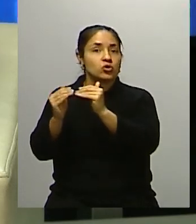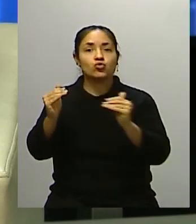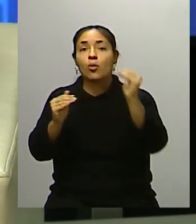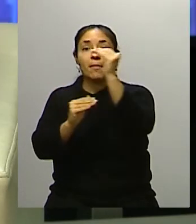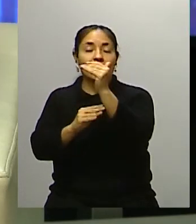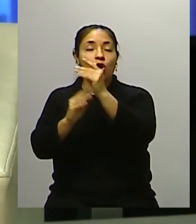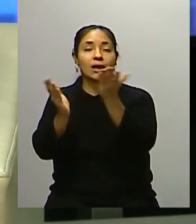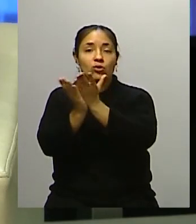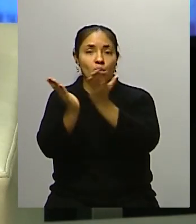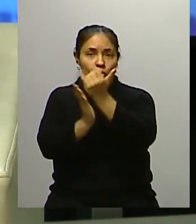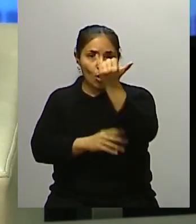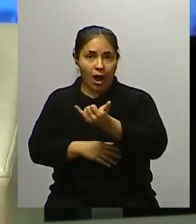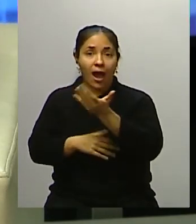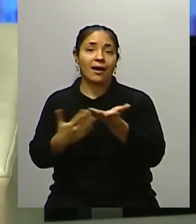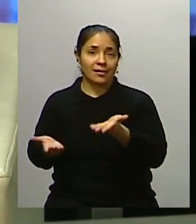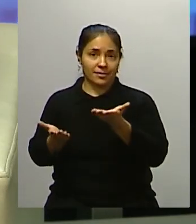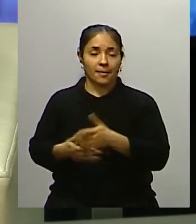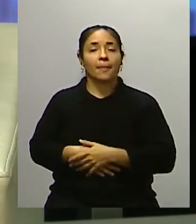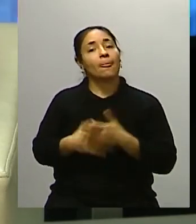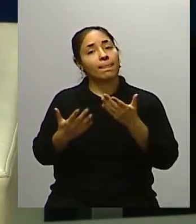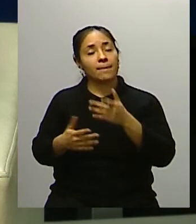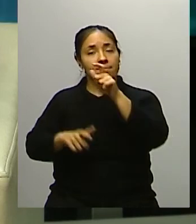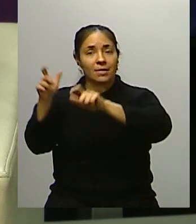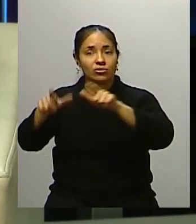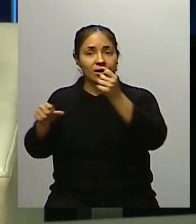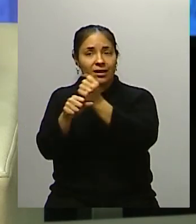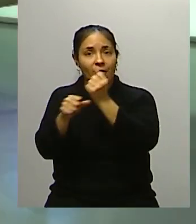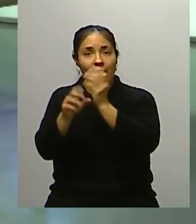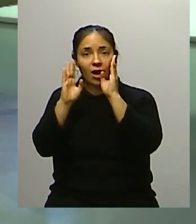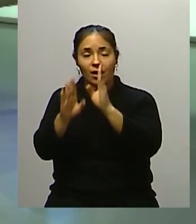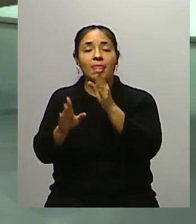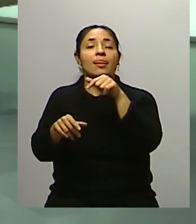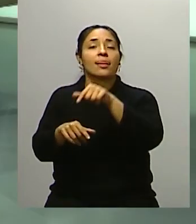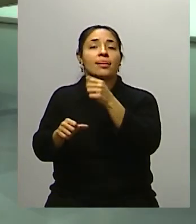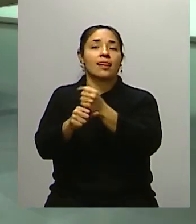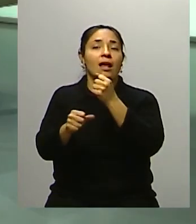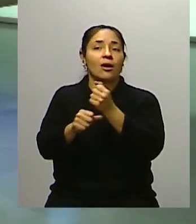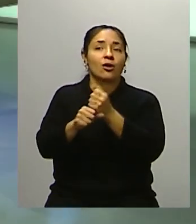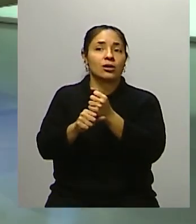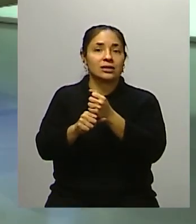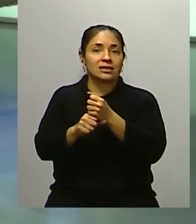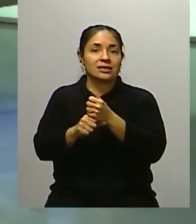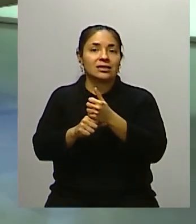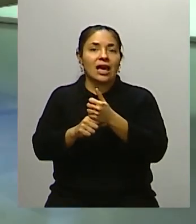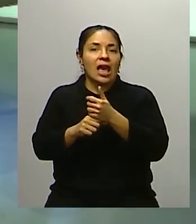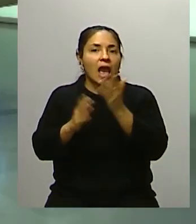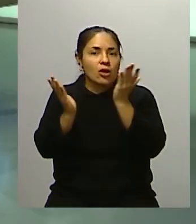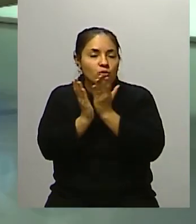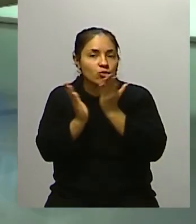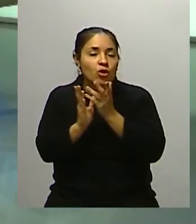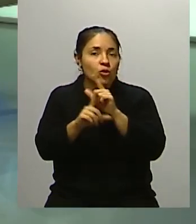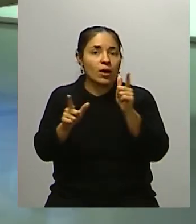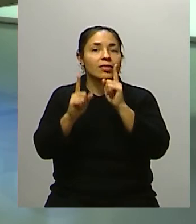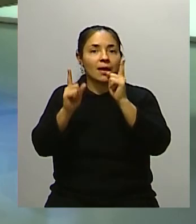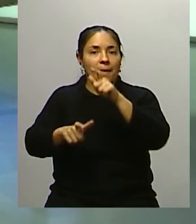que las personas que están abocadas a este tipo, no solamente trabajamos de la precarización de personas sin estudios, trabajamos de la precarización